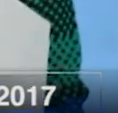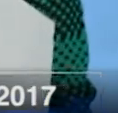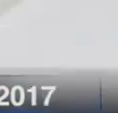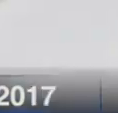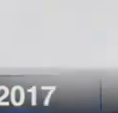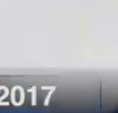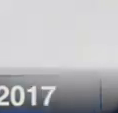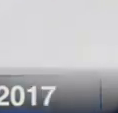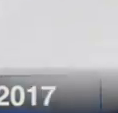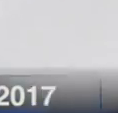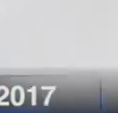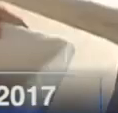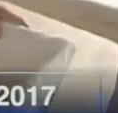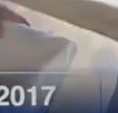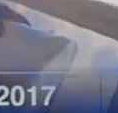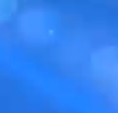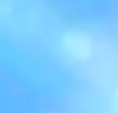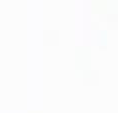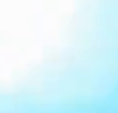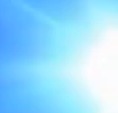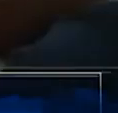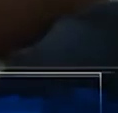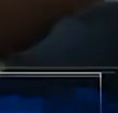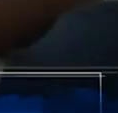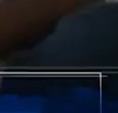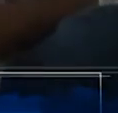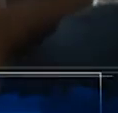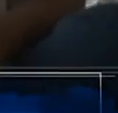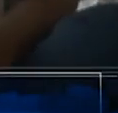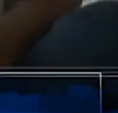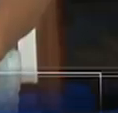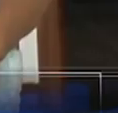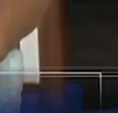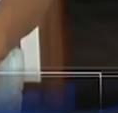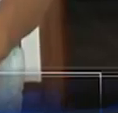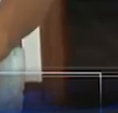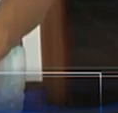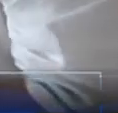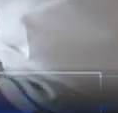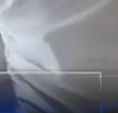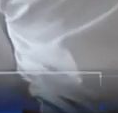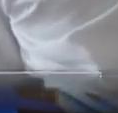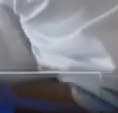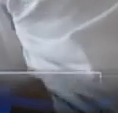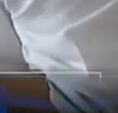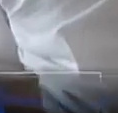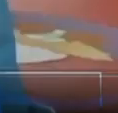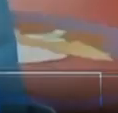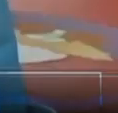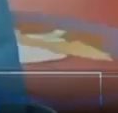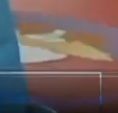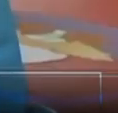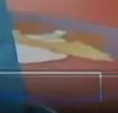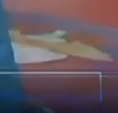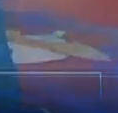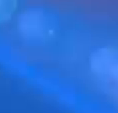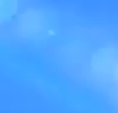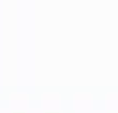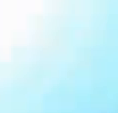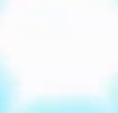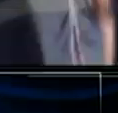con rigurosas medidas de seguridad. Mies profesionaliza a las educadoras de los centros infantiles del Buen